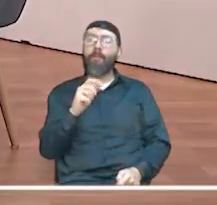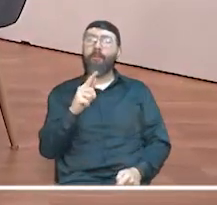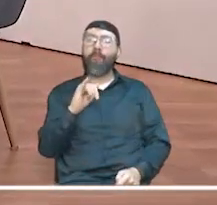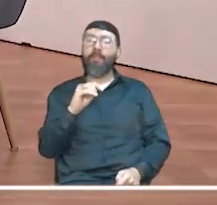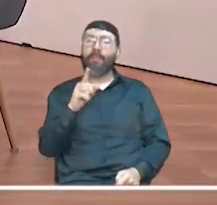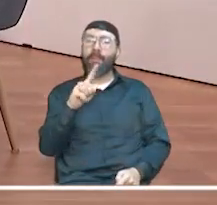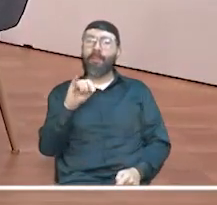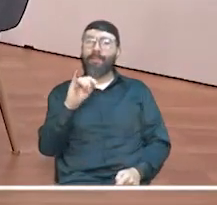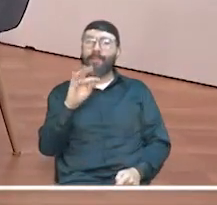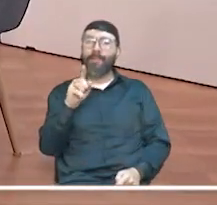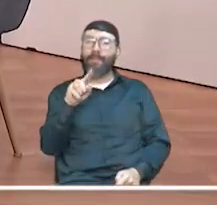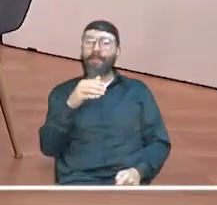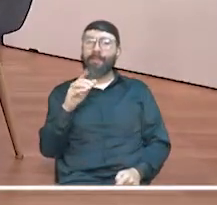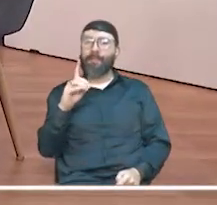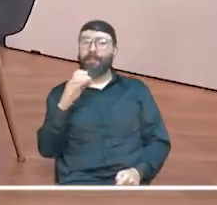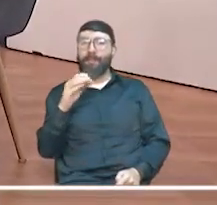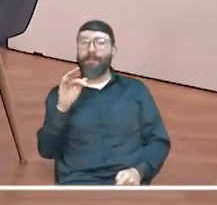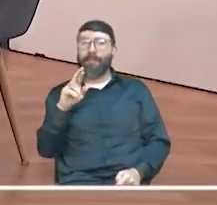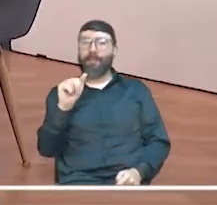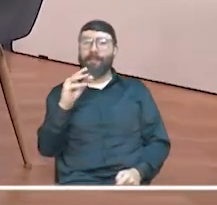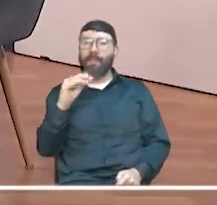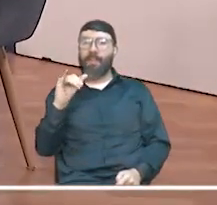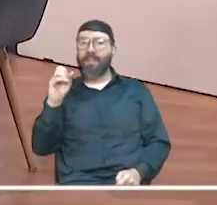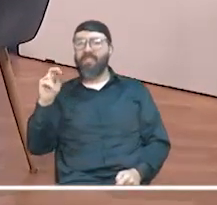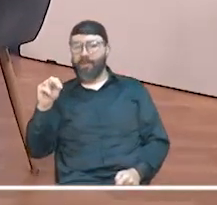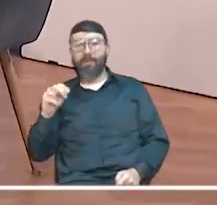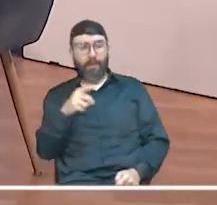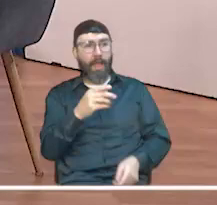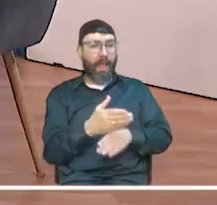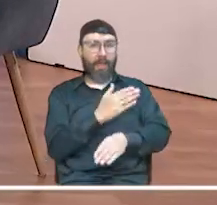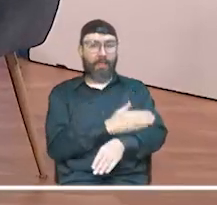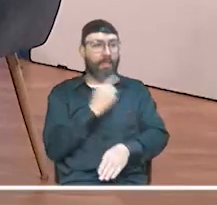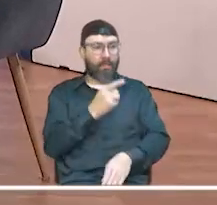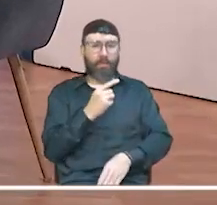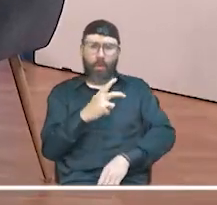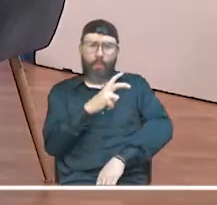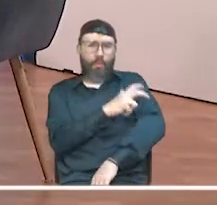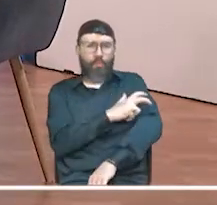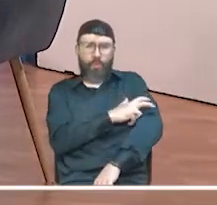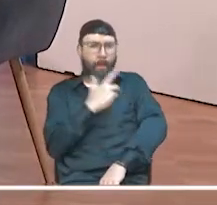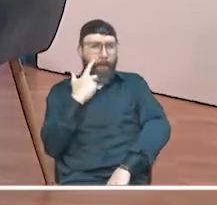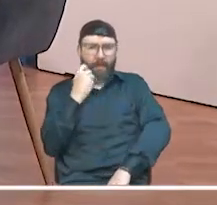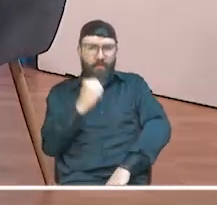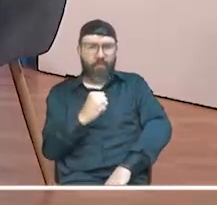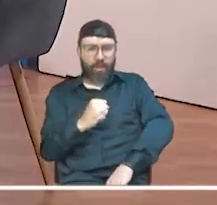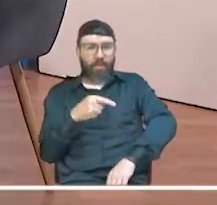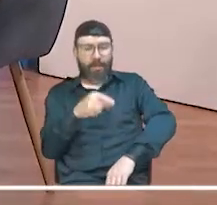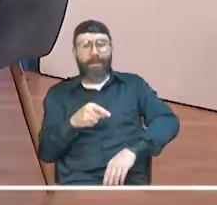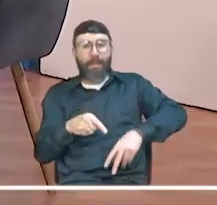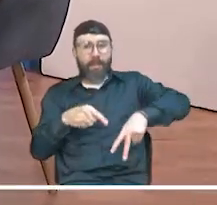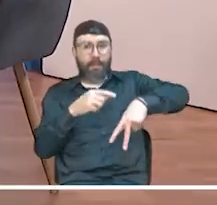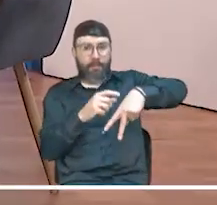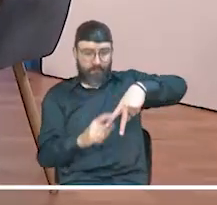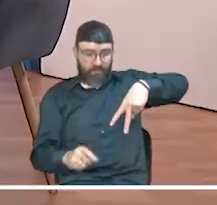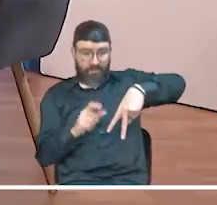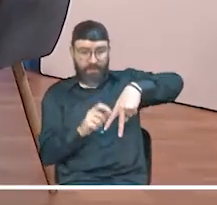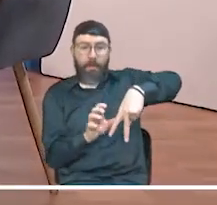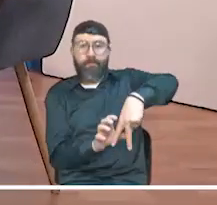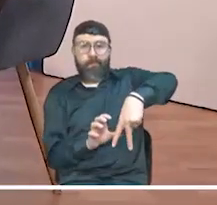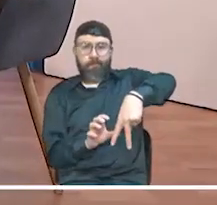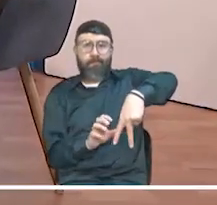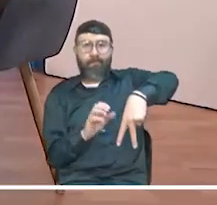se inflama por la tracción. Les decía que el músculo más potente del organismo es el cuádriceps. Entonces cuando hacemos o se